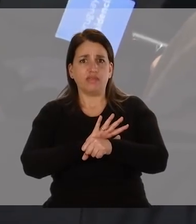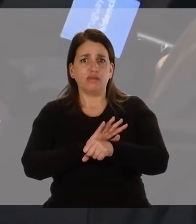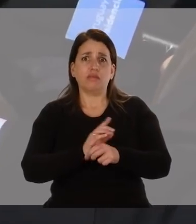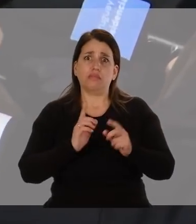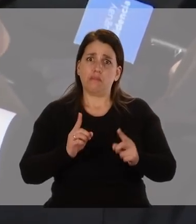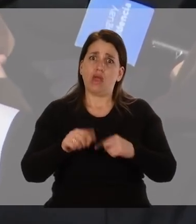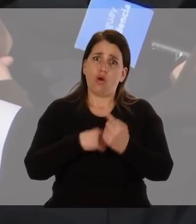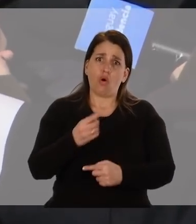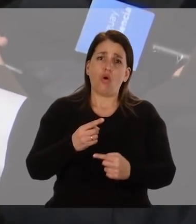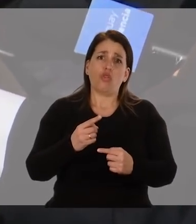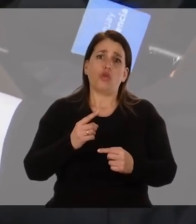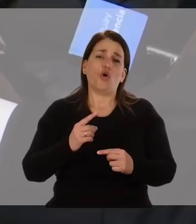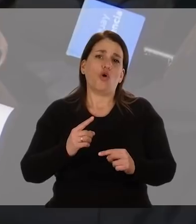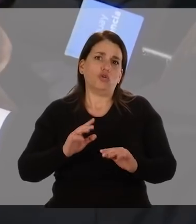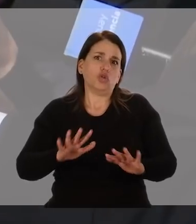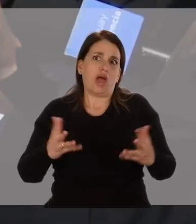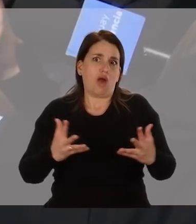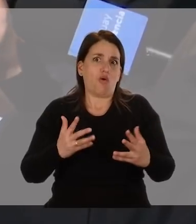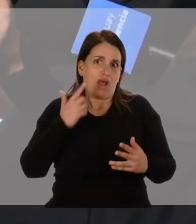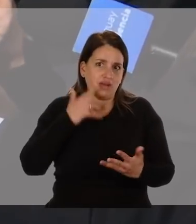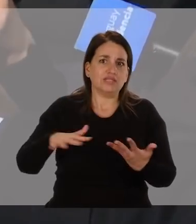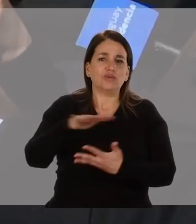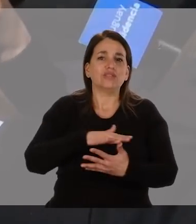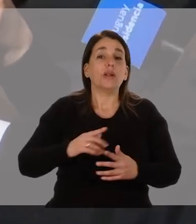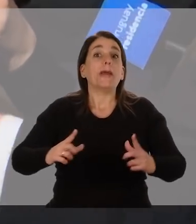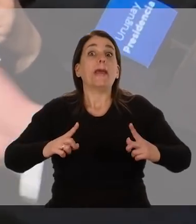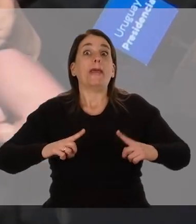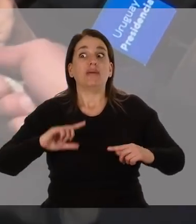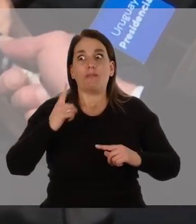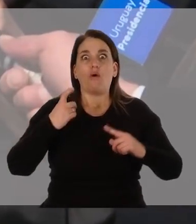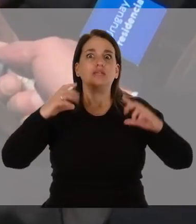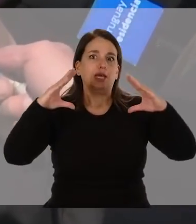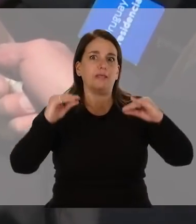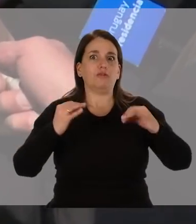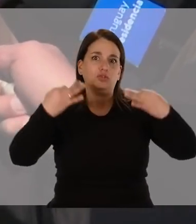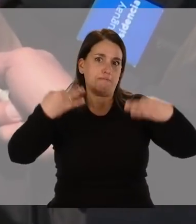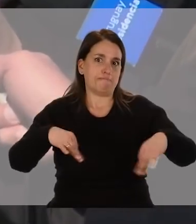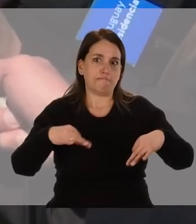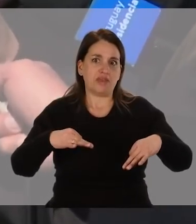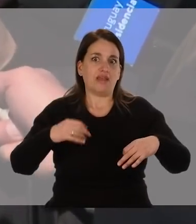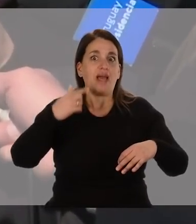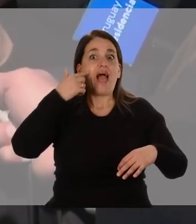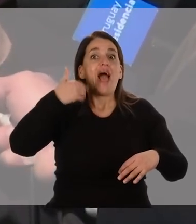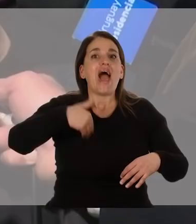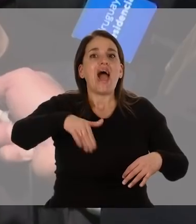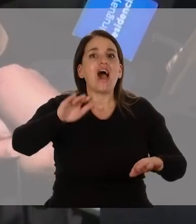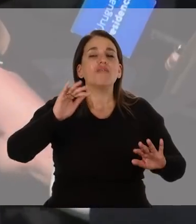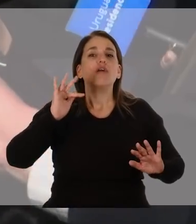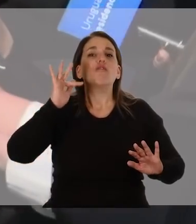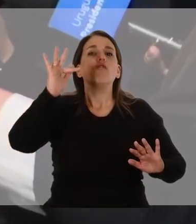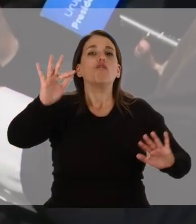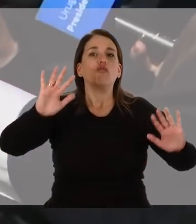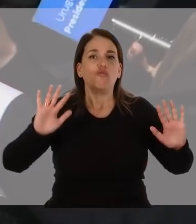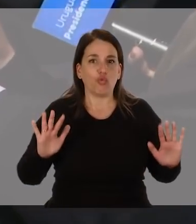pandemia, con otros registros, con otros resultados. Esperemos que la noche de ayer se haya desarrollado dentro de